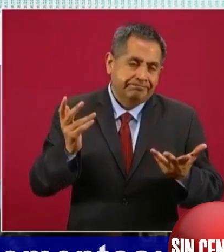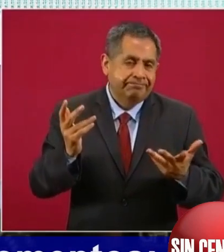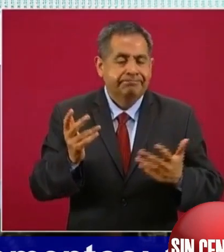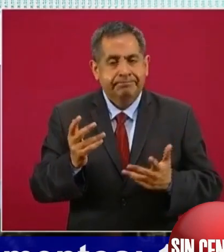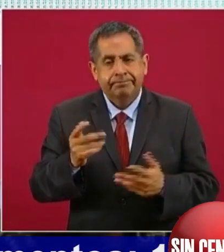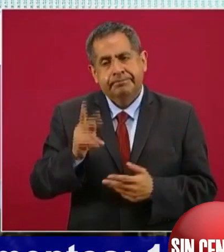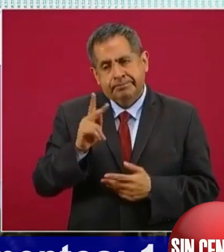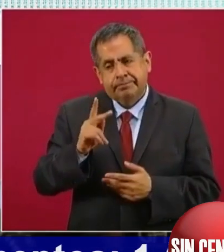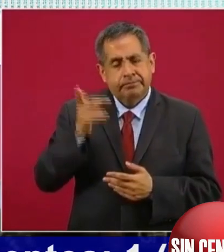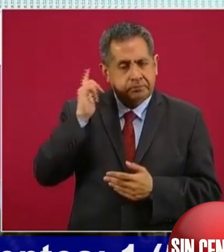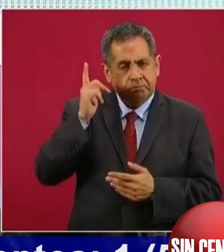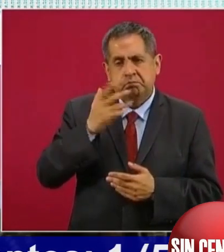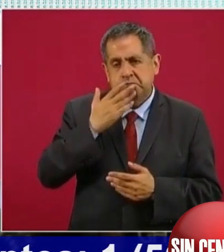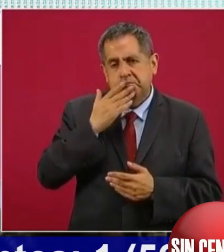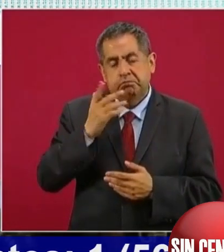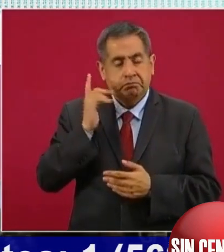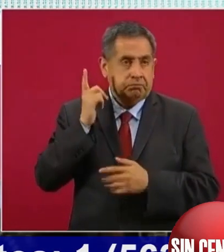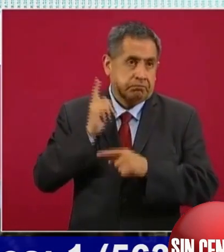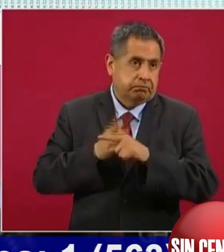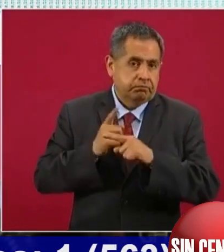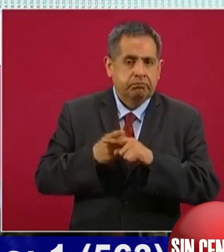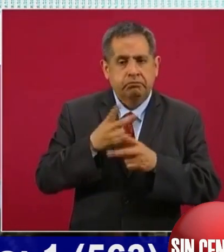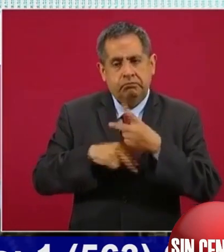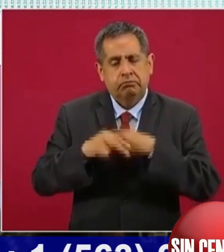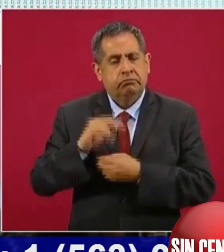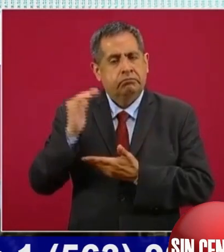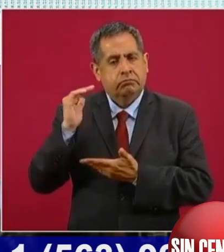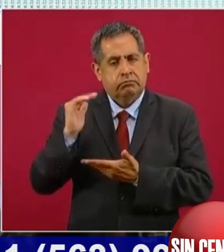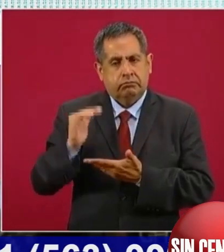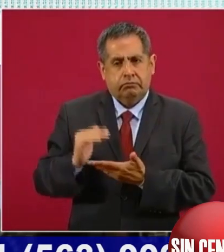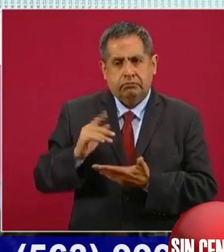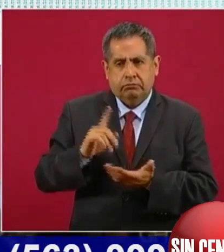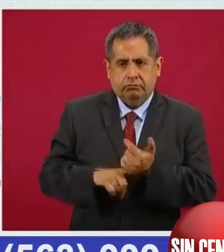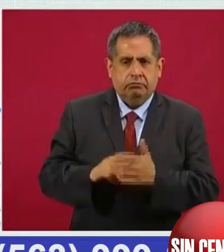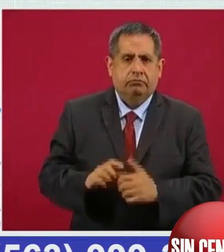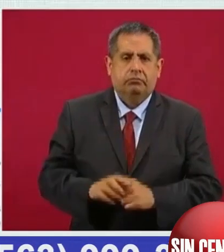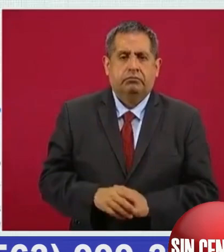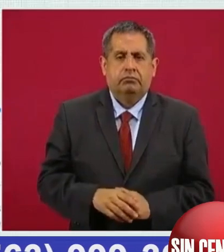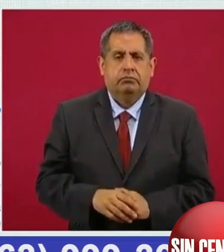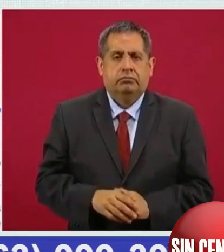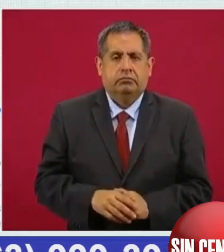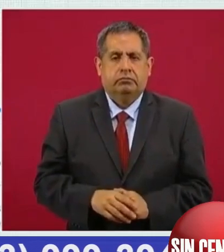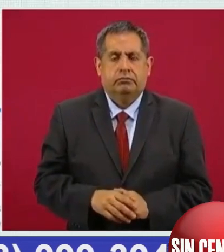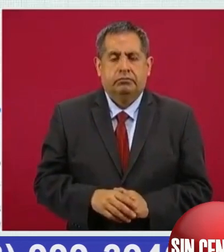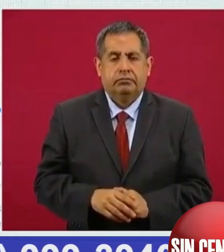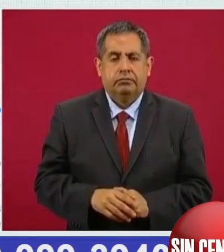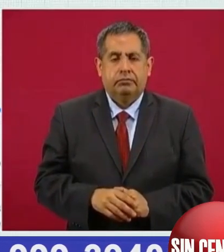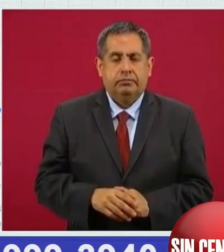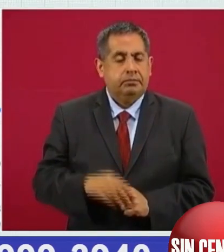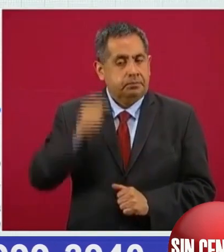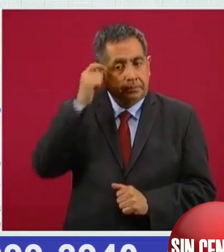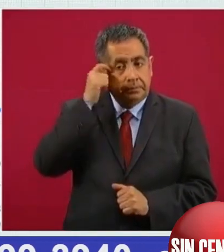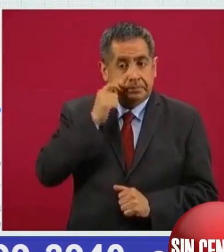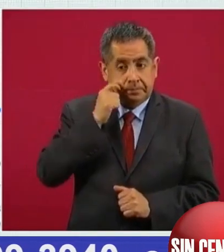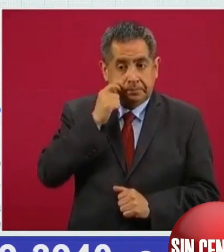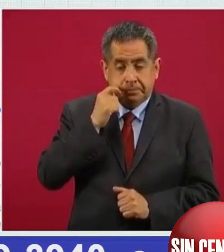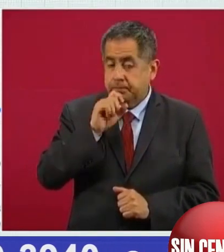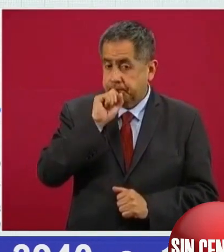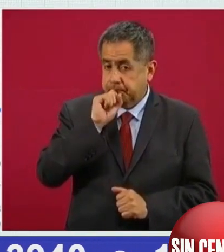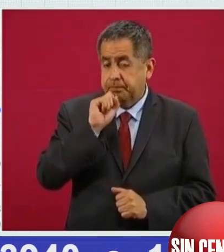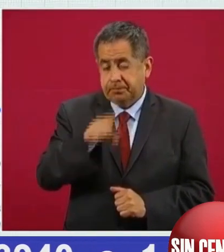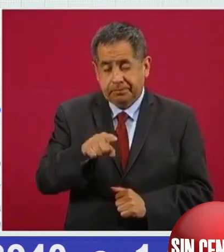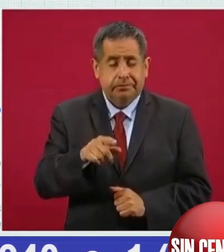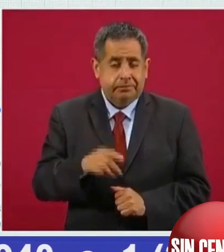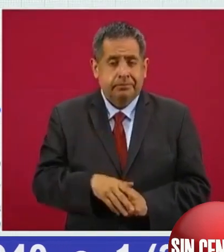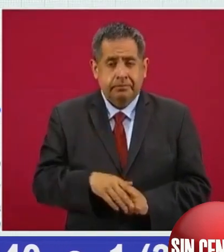también vemos buenas posibilidades de que regrese a la reducción. La siguiente. Guerrero, también una